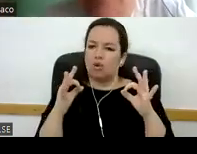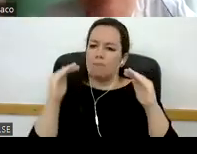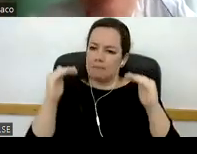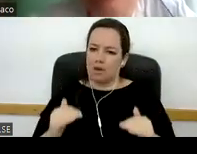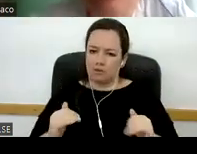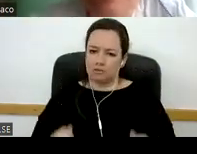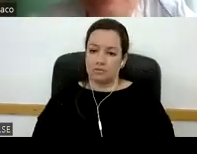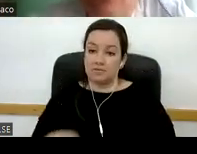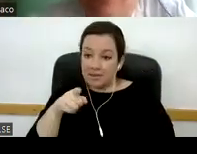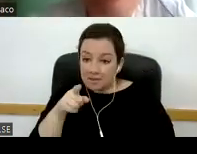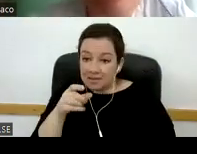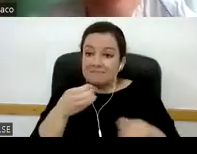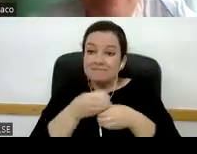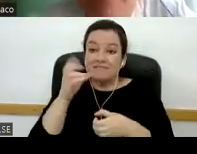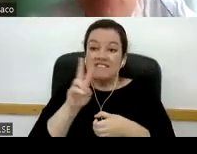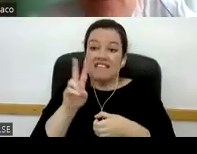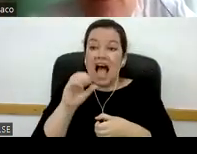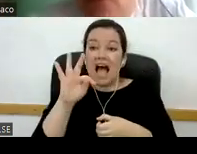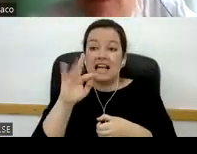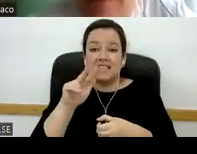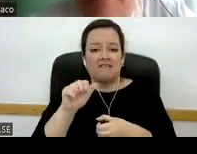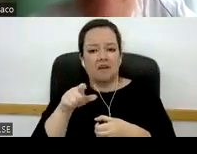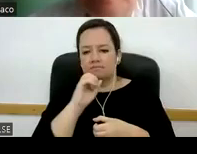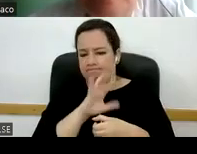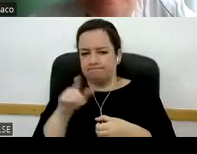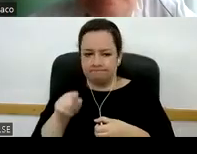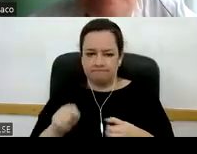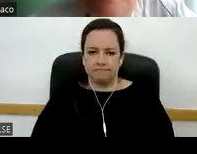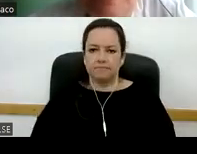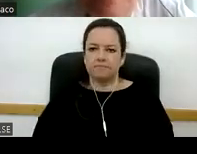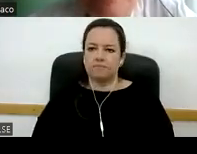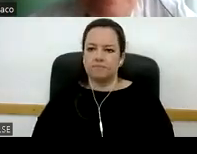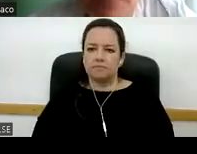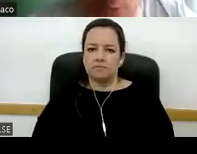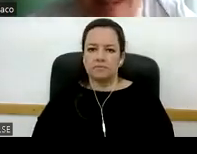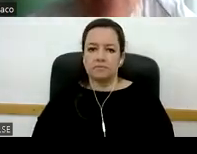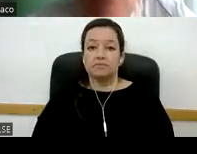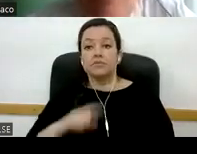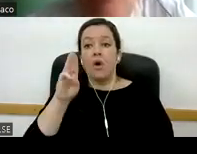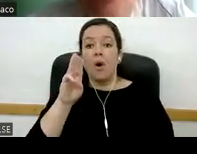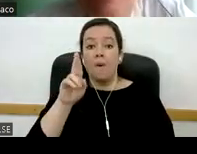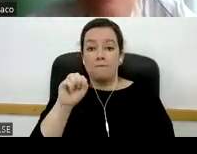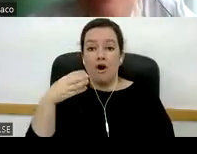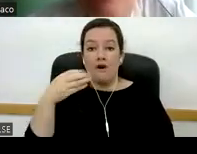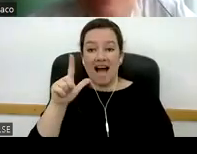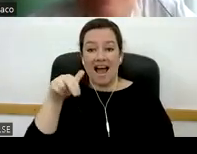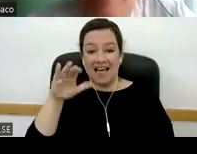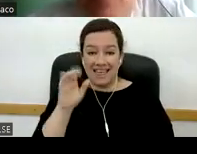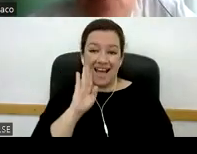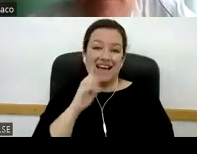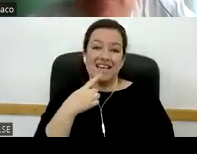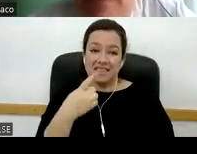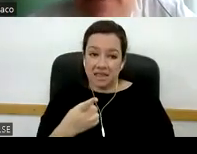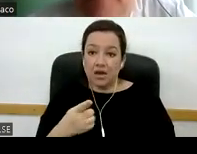Vitactive dentro del catálogo antirriesgo cardiovascular. El ProBalance que comentábamos antes, el